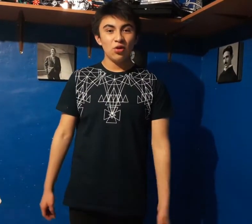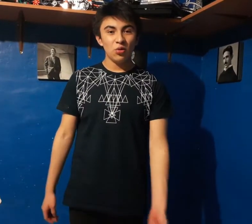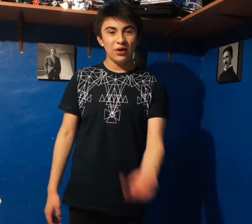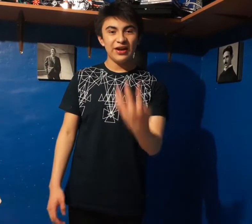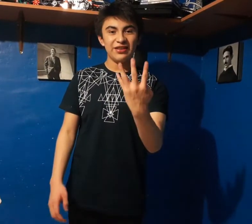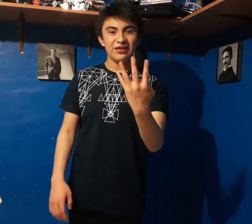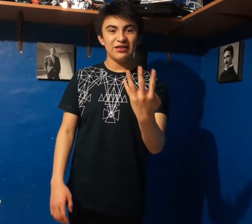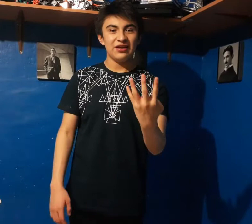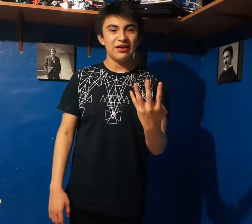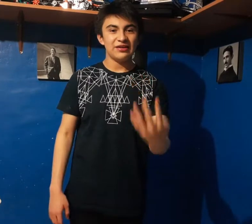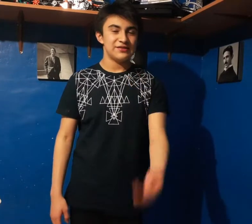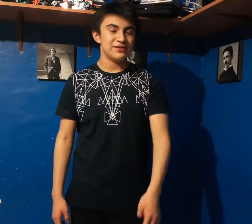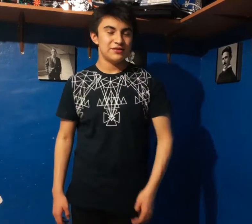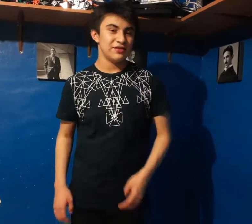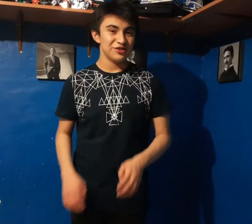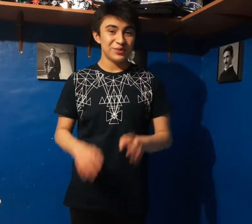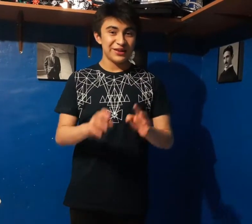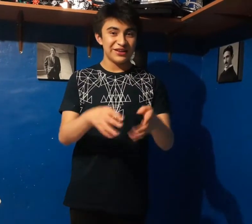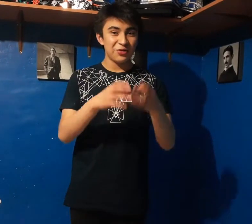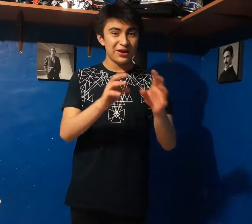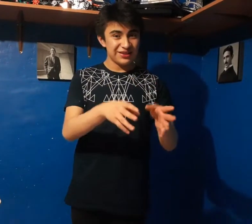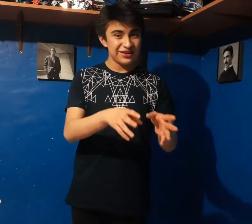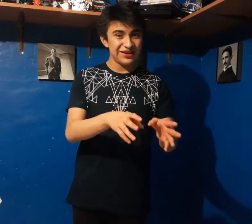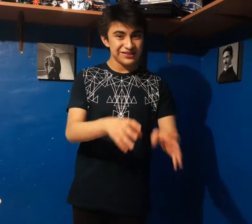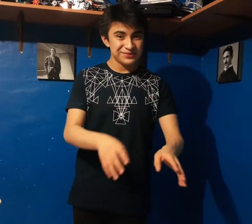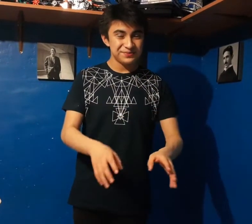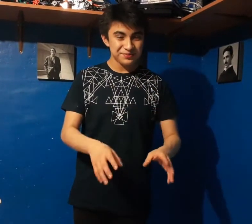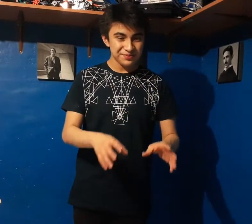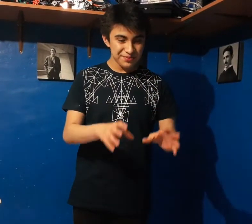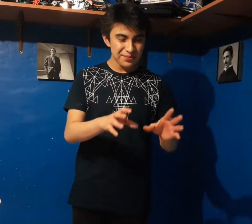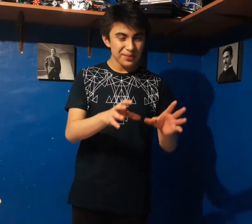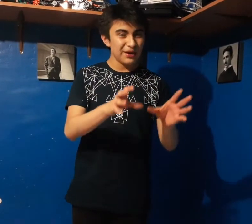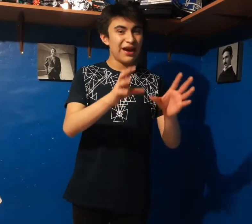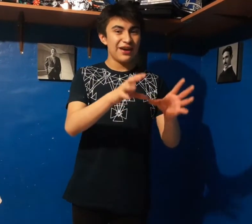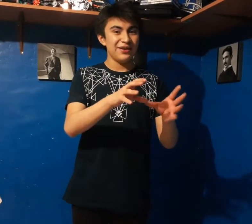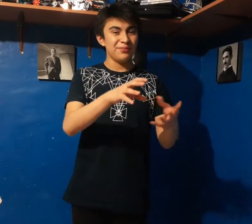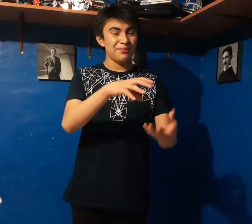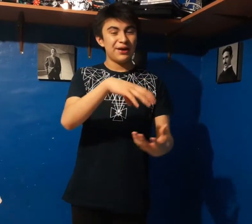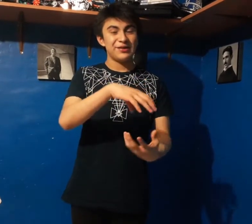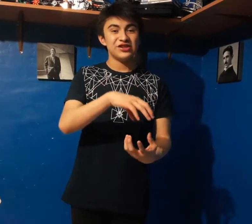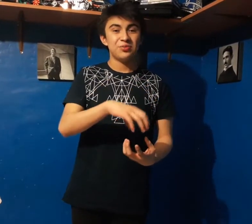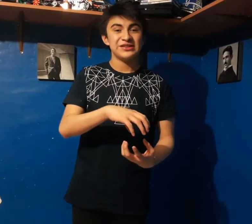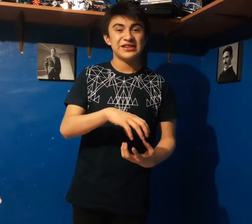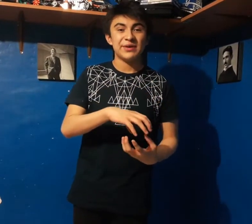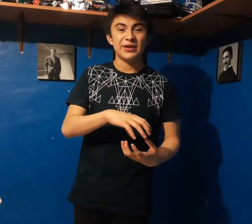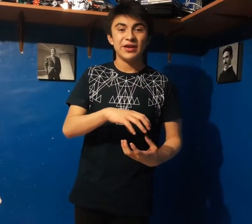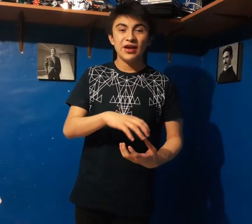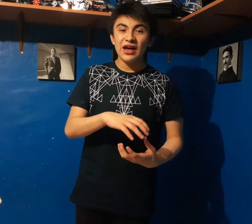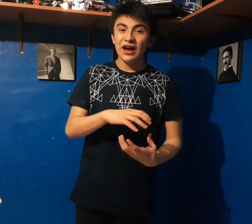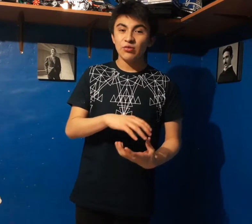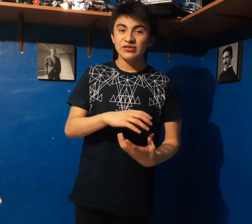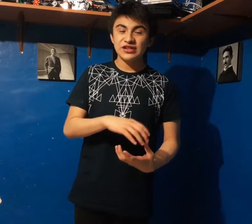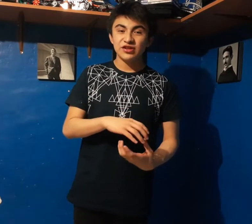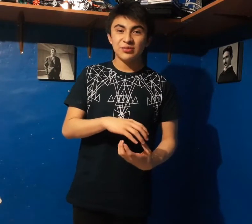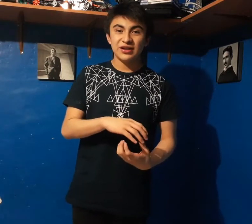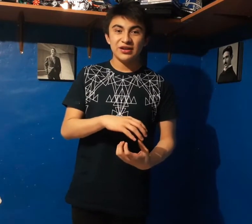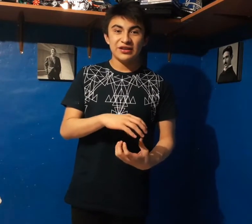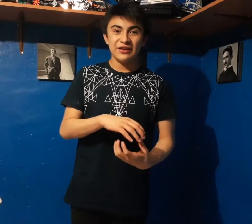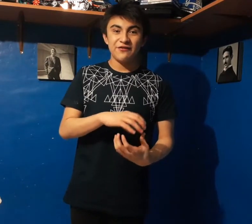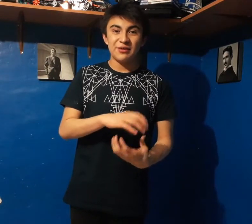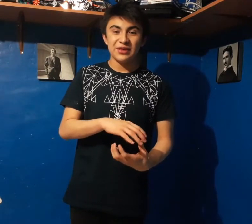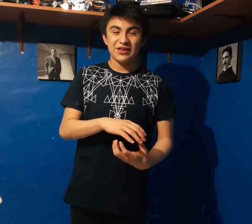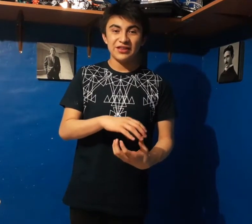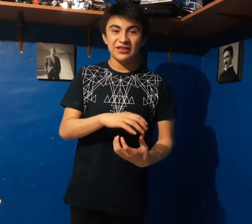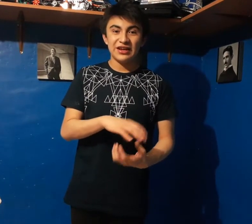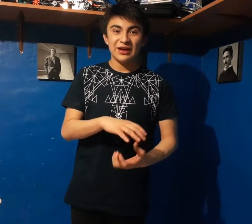mantenían 40 días. Los mantenían 40 días ahí para ver si no presentaban algún síntoma